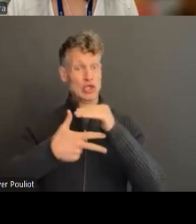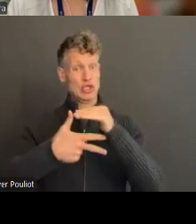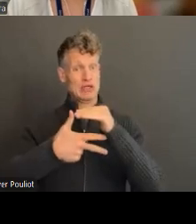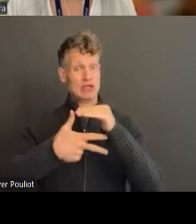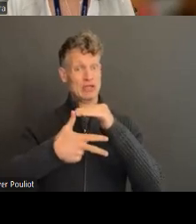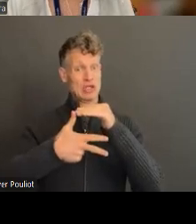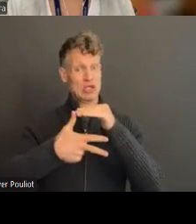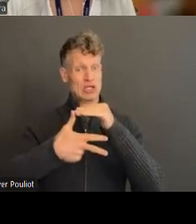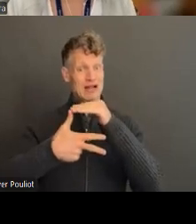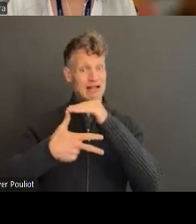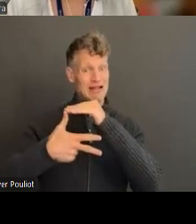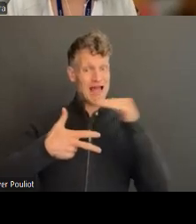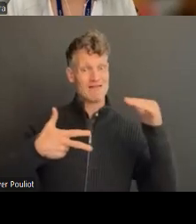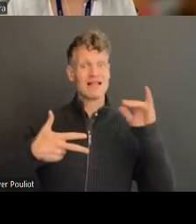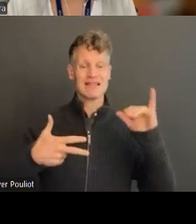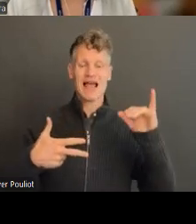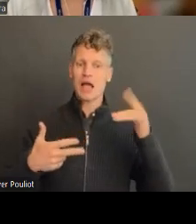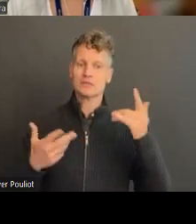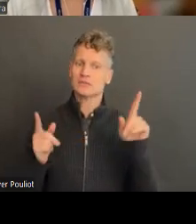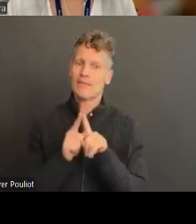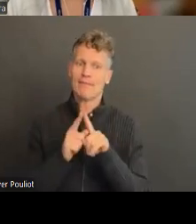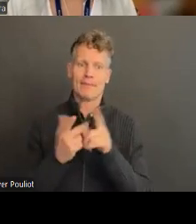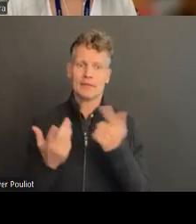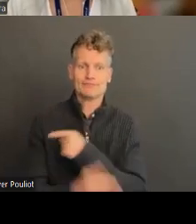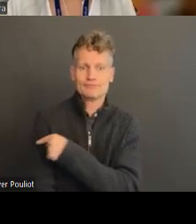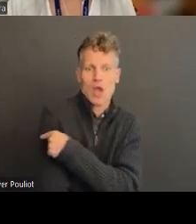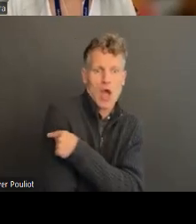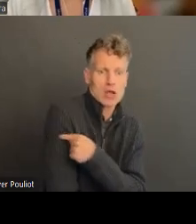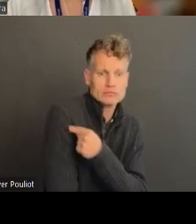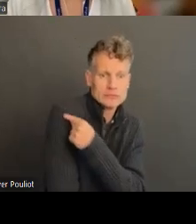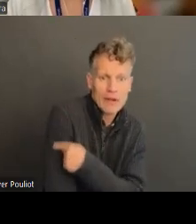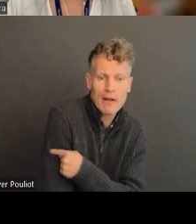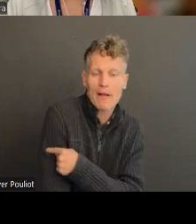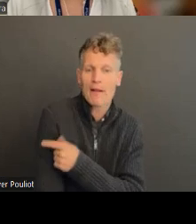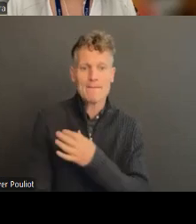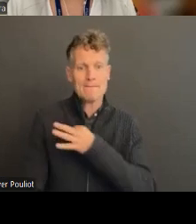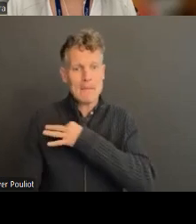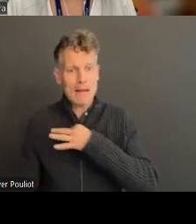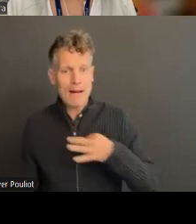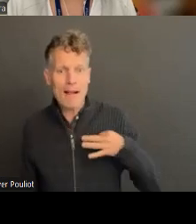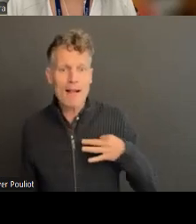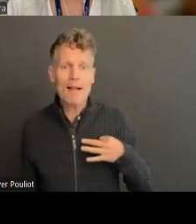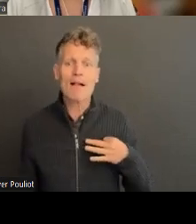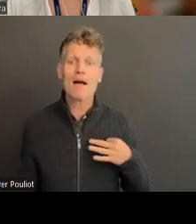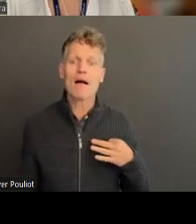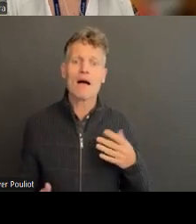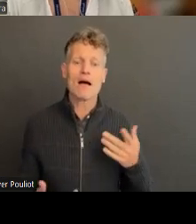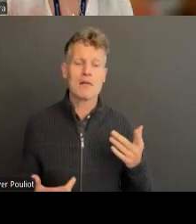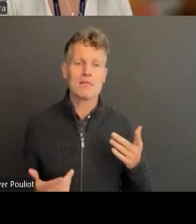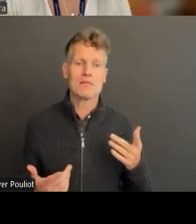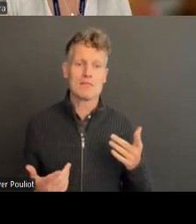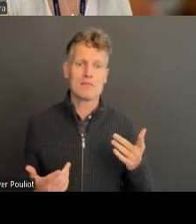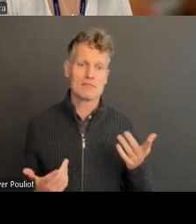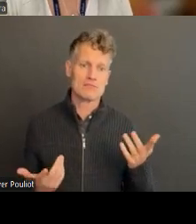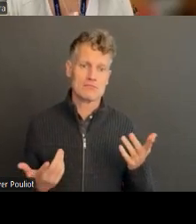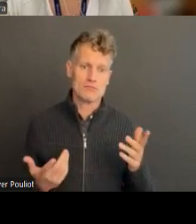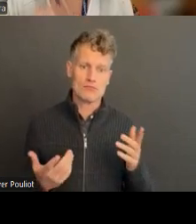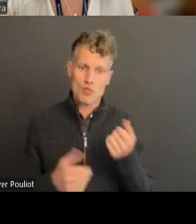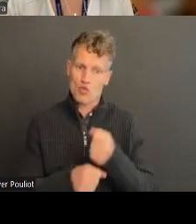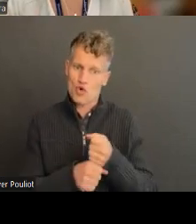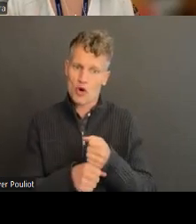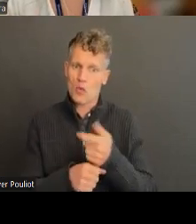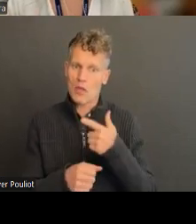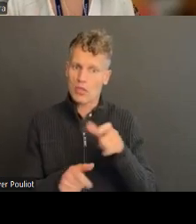cáncer cervicuterino de las lesiones preinvasoras y que las personas van a adherir a los controles de tratamiento y seguimiento y que estos tratamientos van a